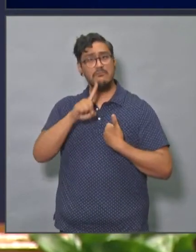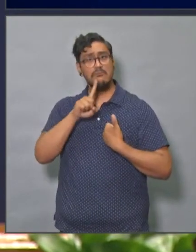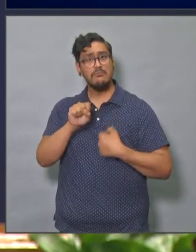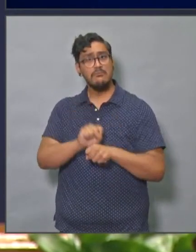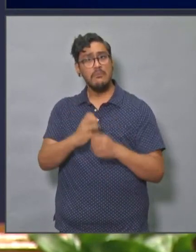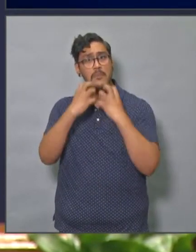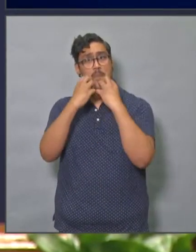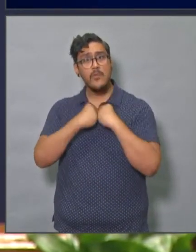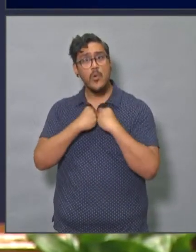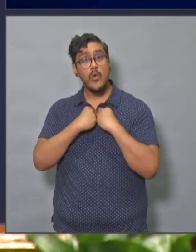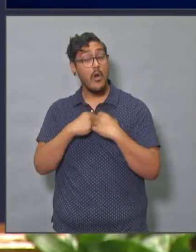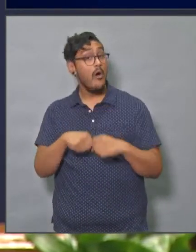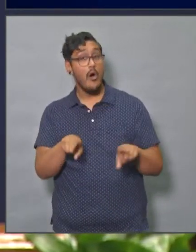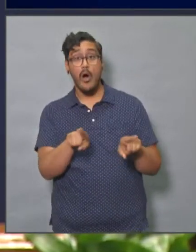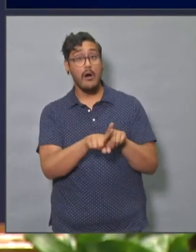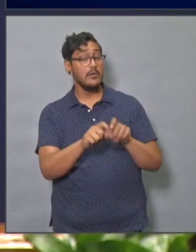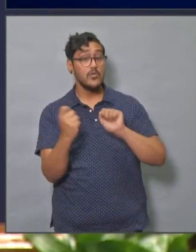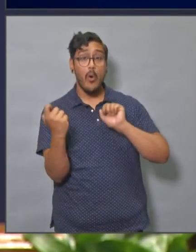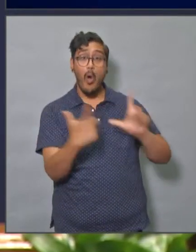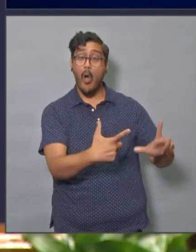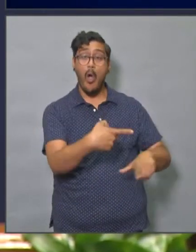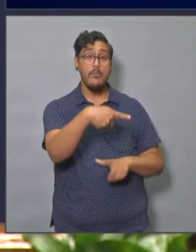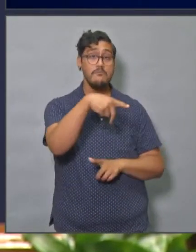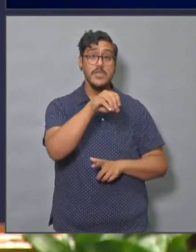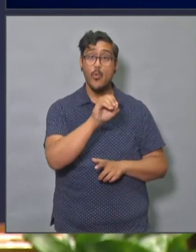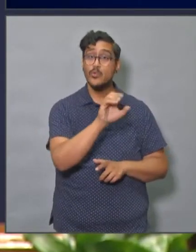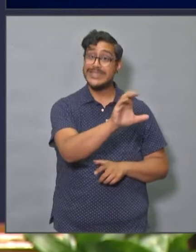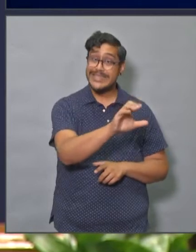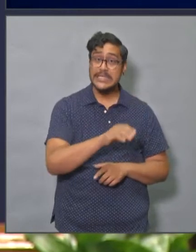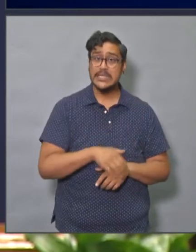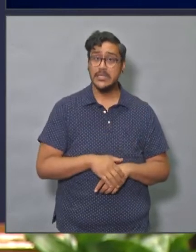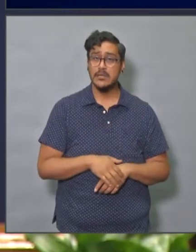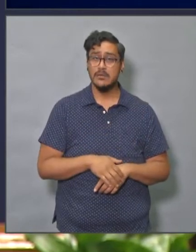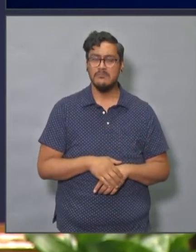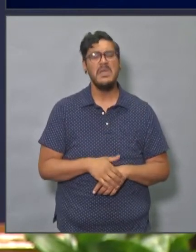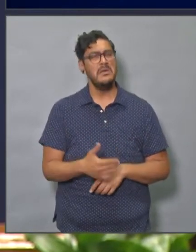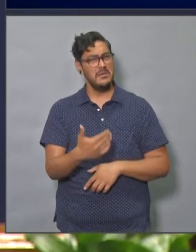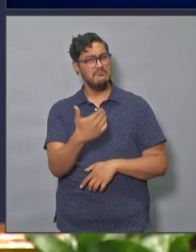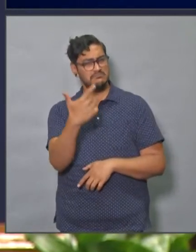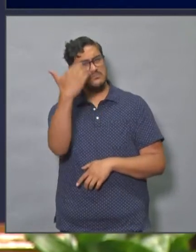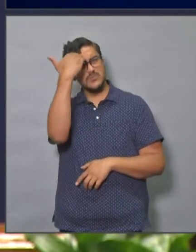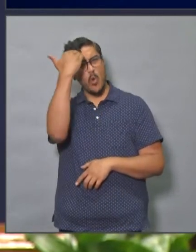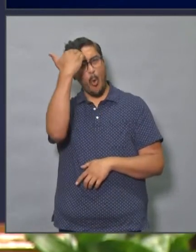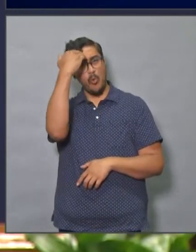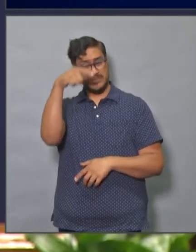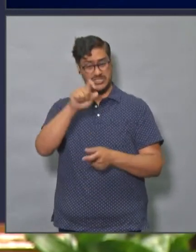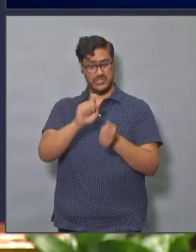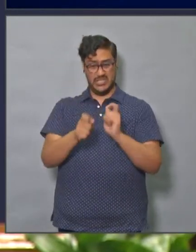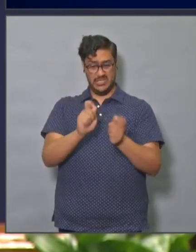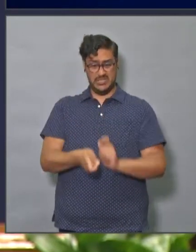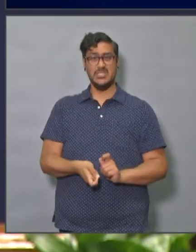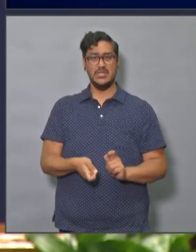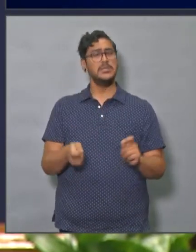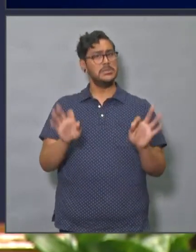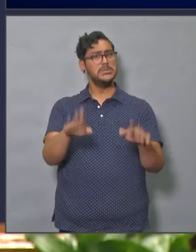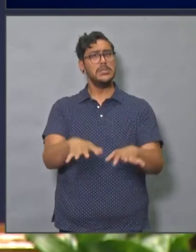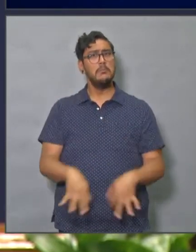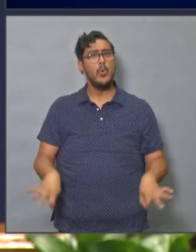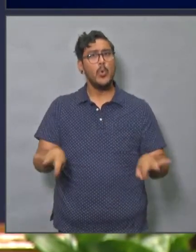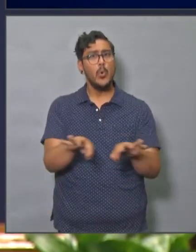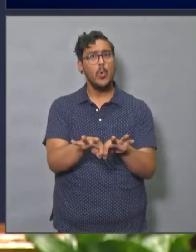las personas de color. Yo sé que estos cambios son necesarios gracias a los